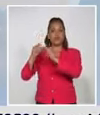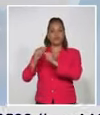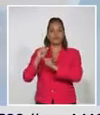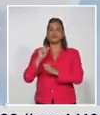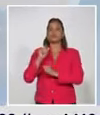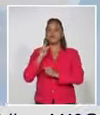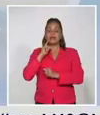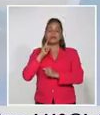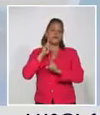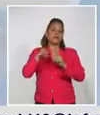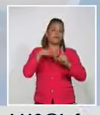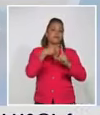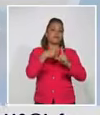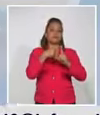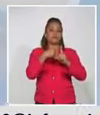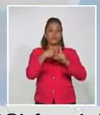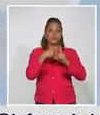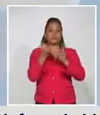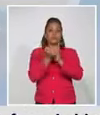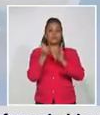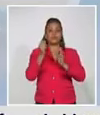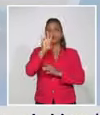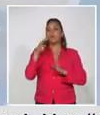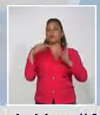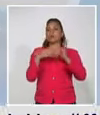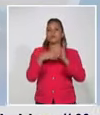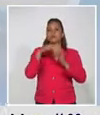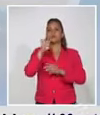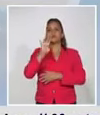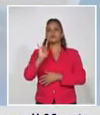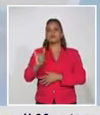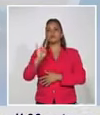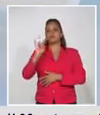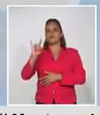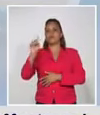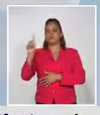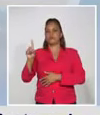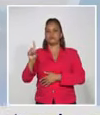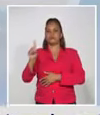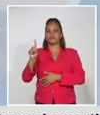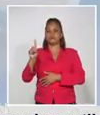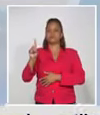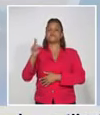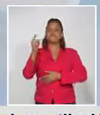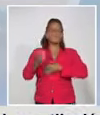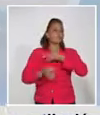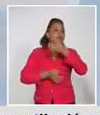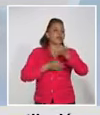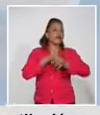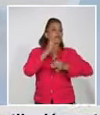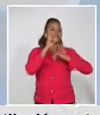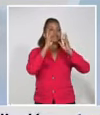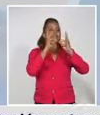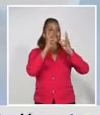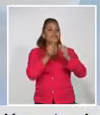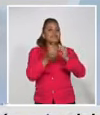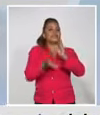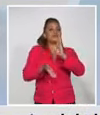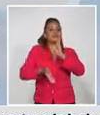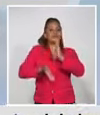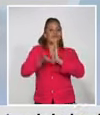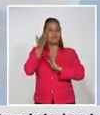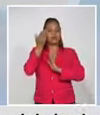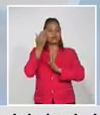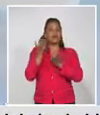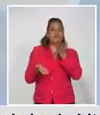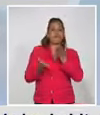vienen confirmando de 4.991. Estamos hablando incluso una cifra superior a la del día